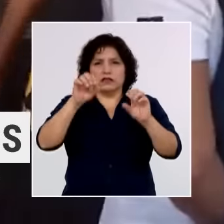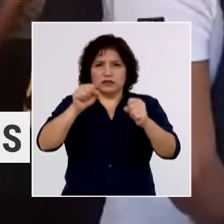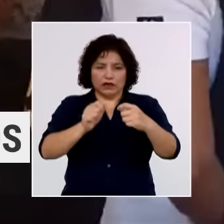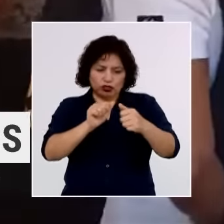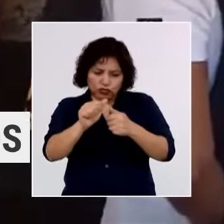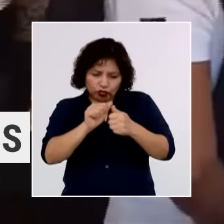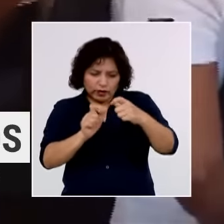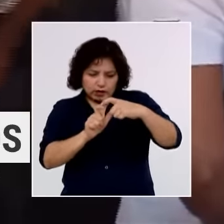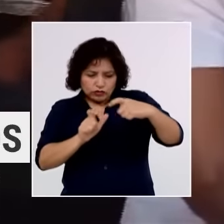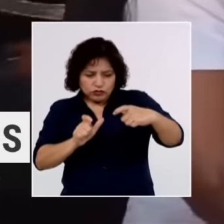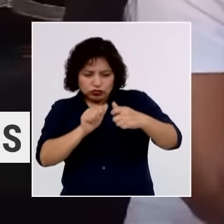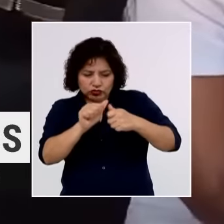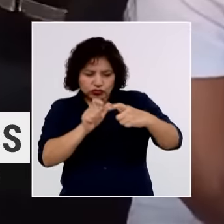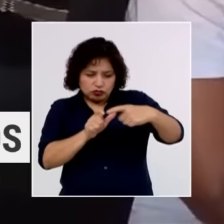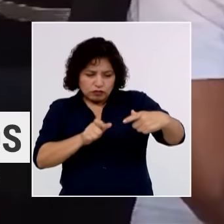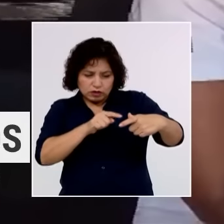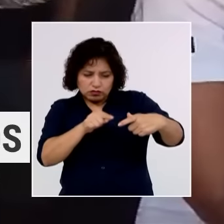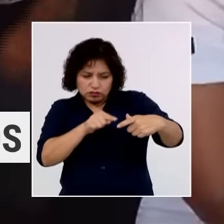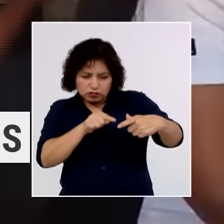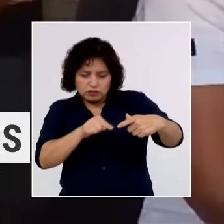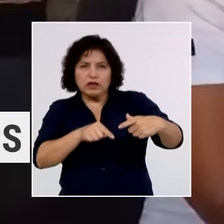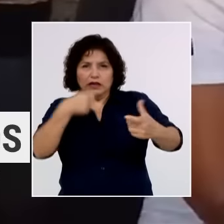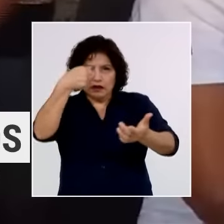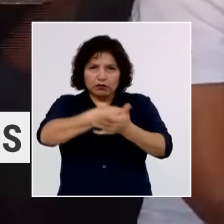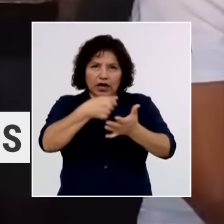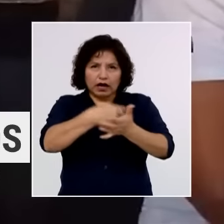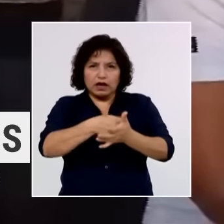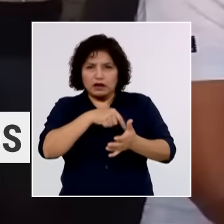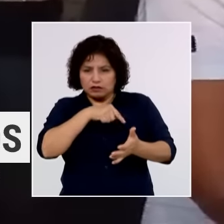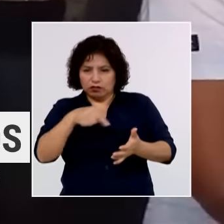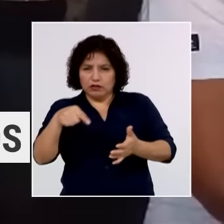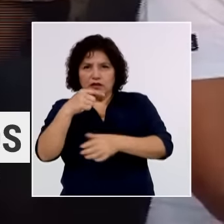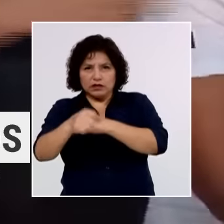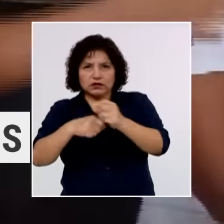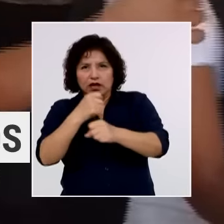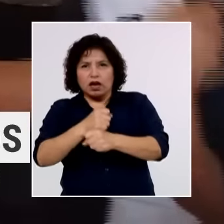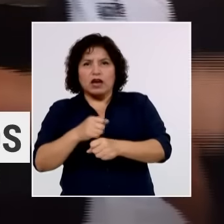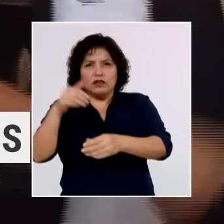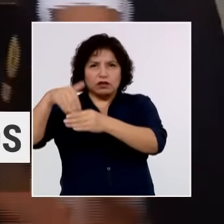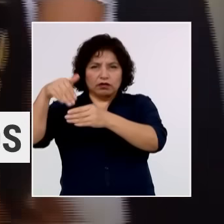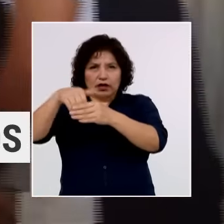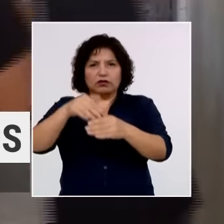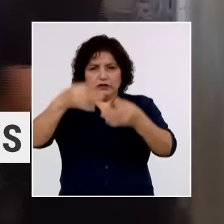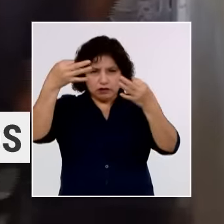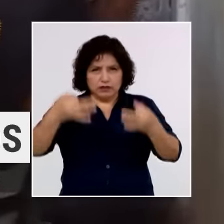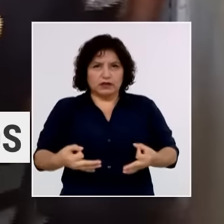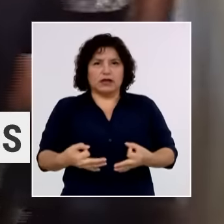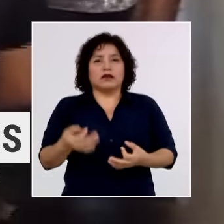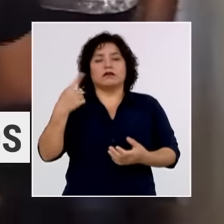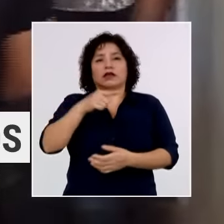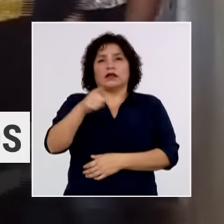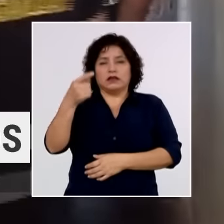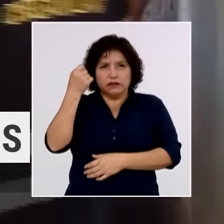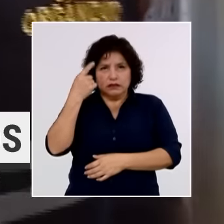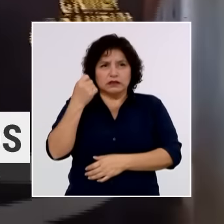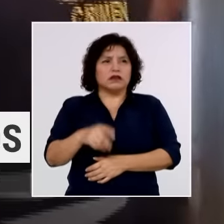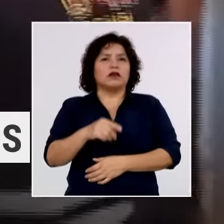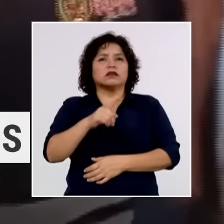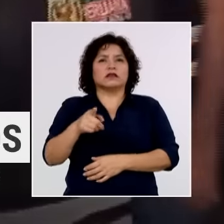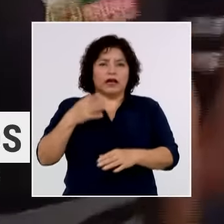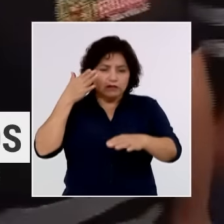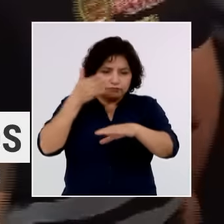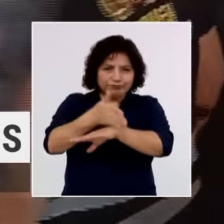si los vouchers de pago que hicieron durante estos agentes del Banco de la Nación son reales. Lorena, para tener entendido, se han allanado